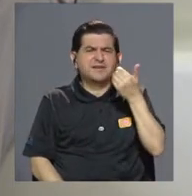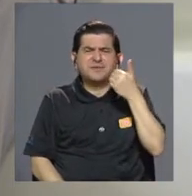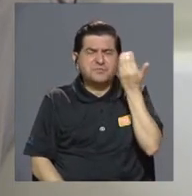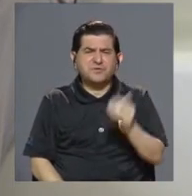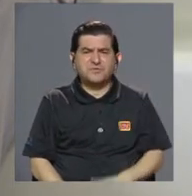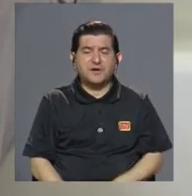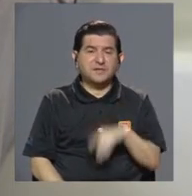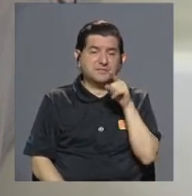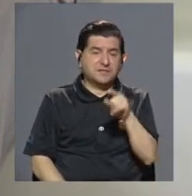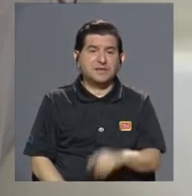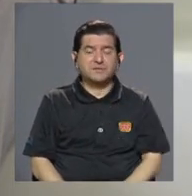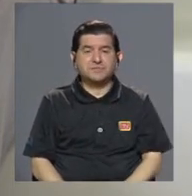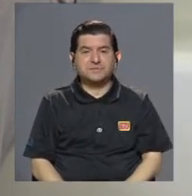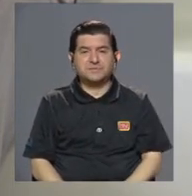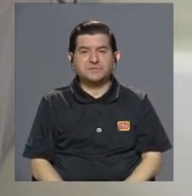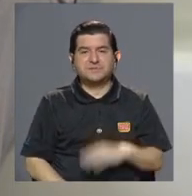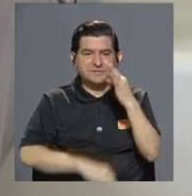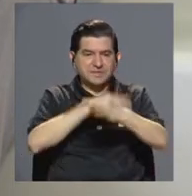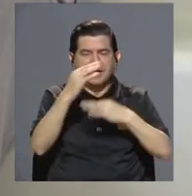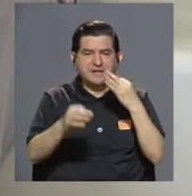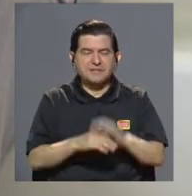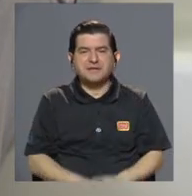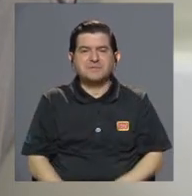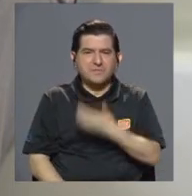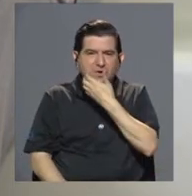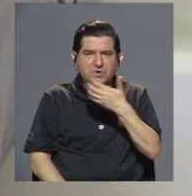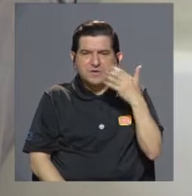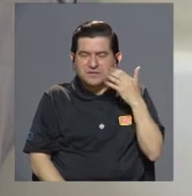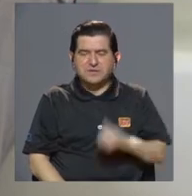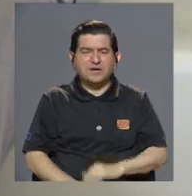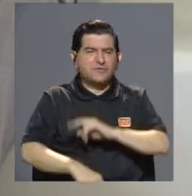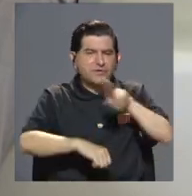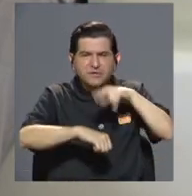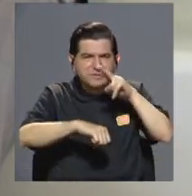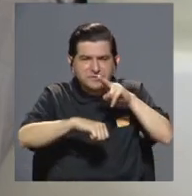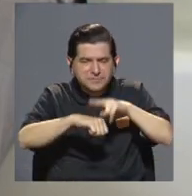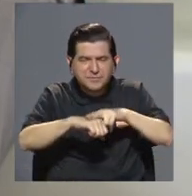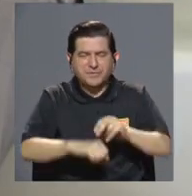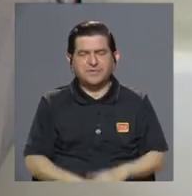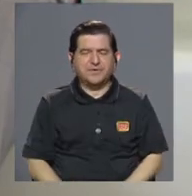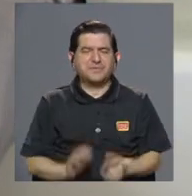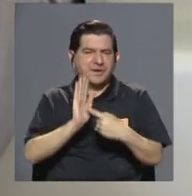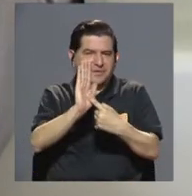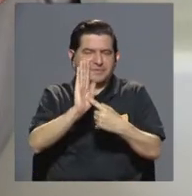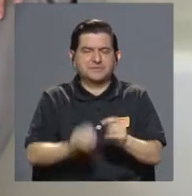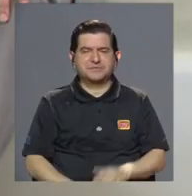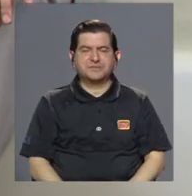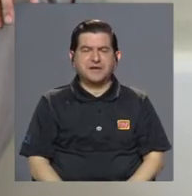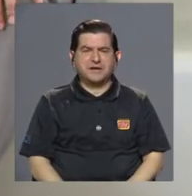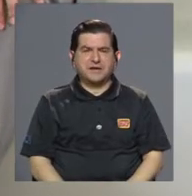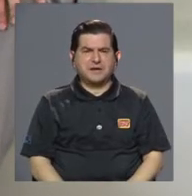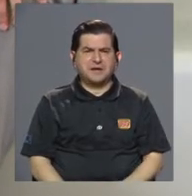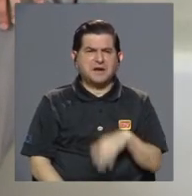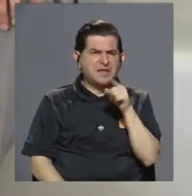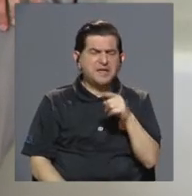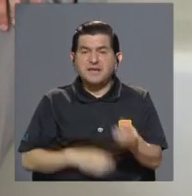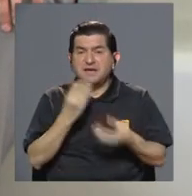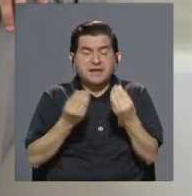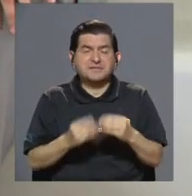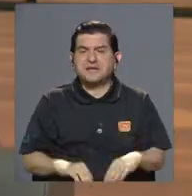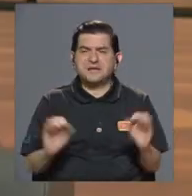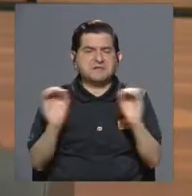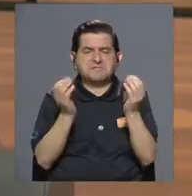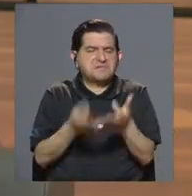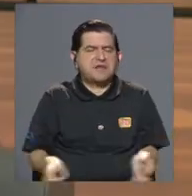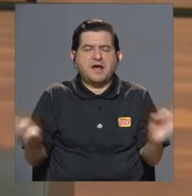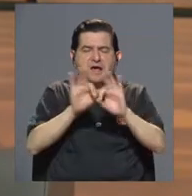es el estilo Darth Vader del terrorismo tradicional, ¿verdad? ¿Qué ha hecho para contrarrestar eso? No darle ninguna importancia, porque el día